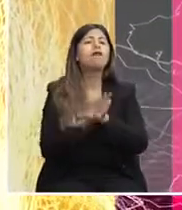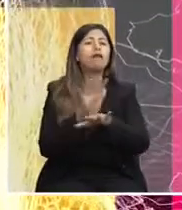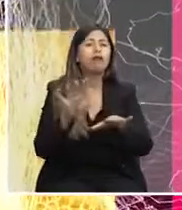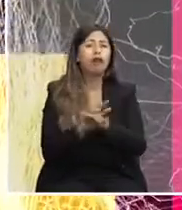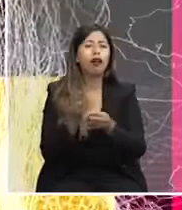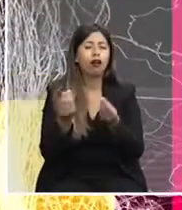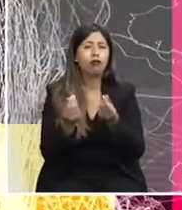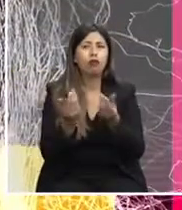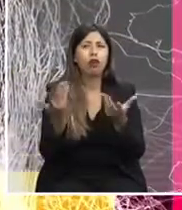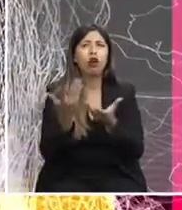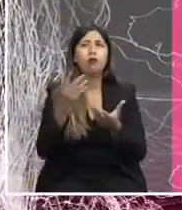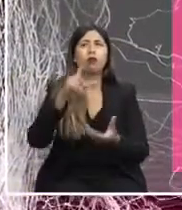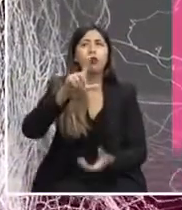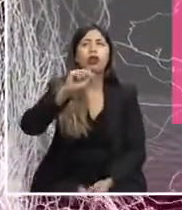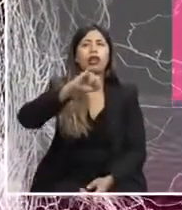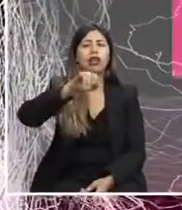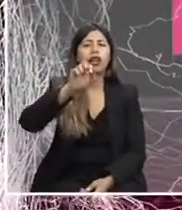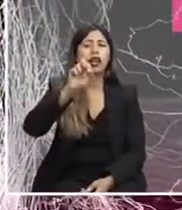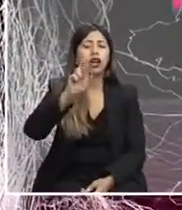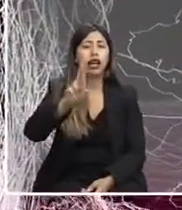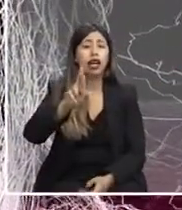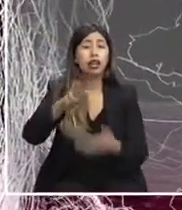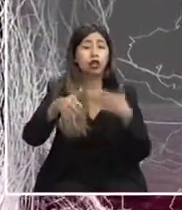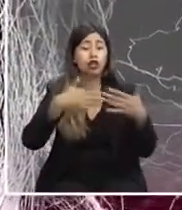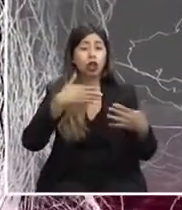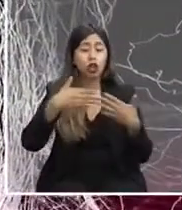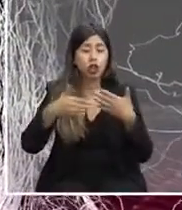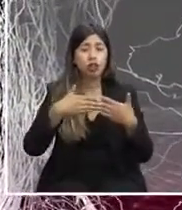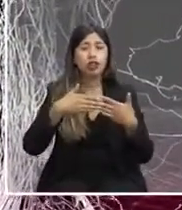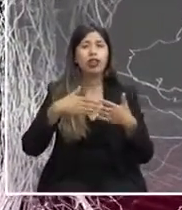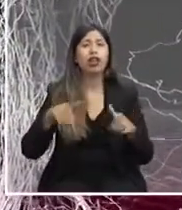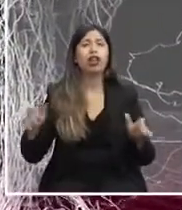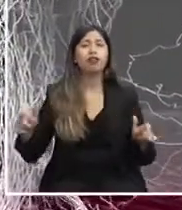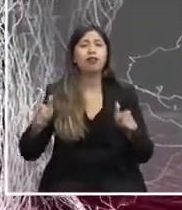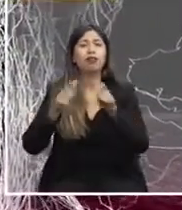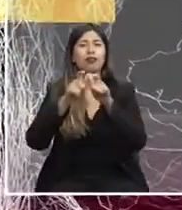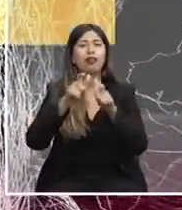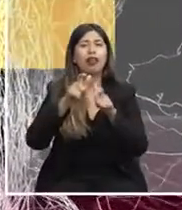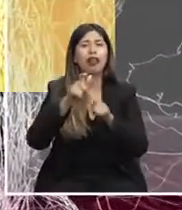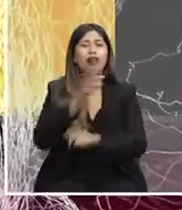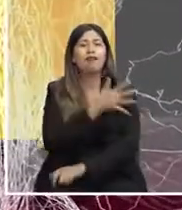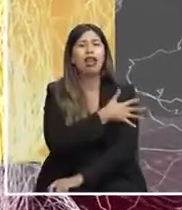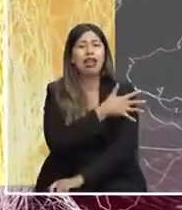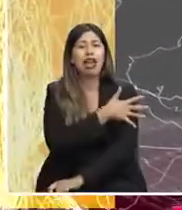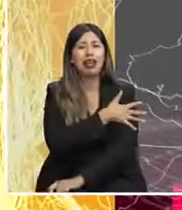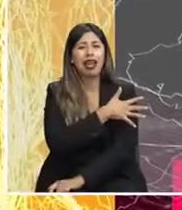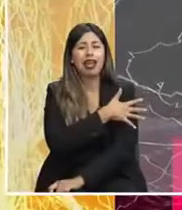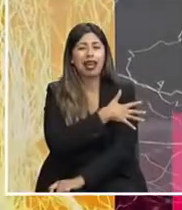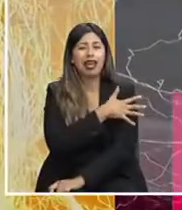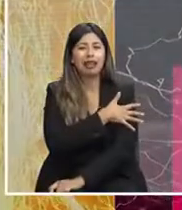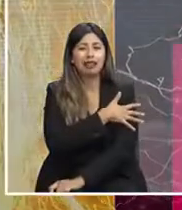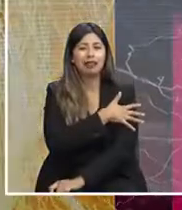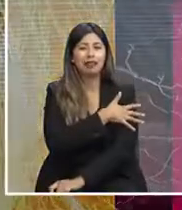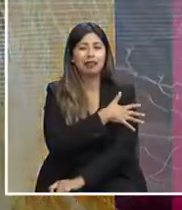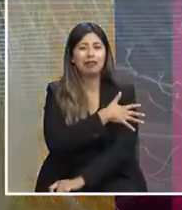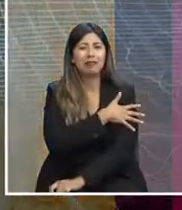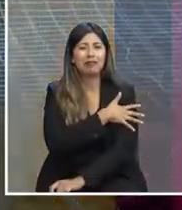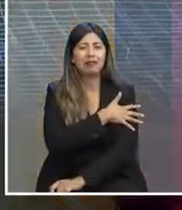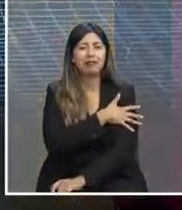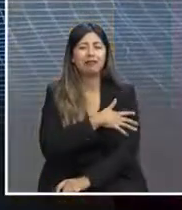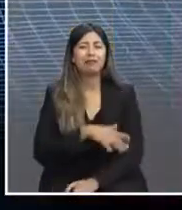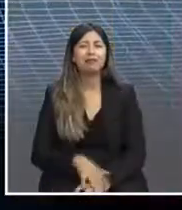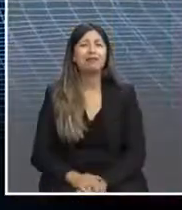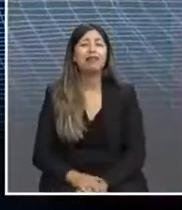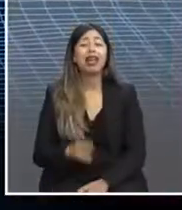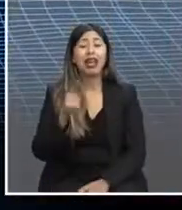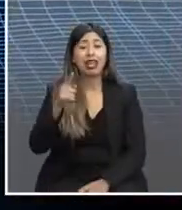en la zona del volcán Villarrica en un escenario muy simple, en el sentido de que una erupción pequeña.